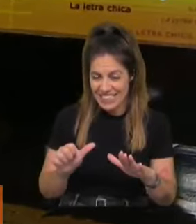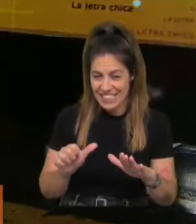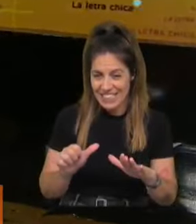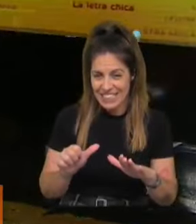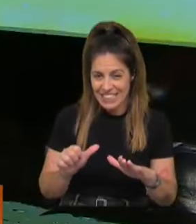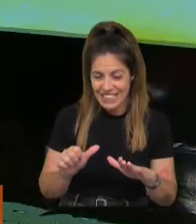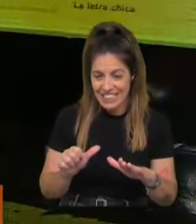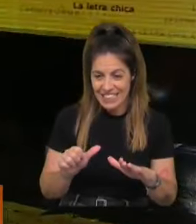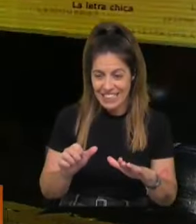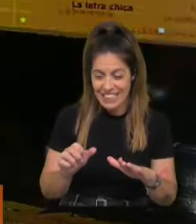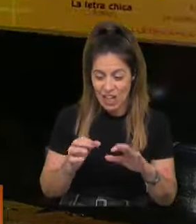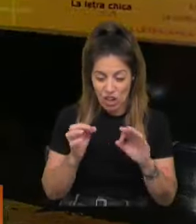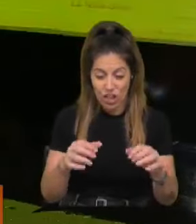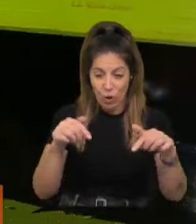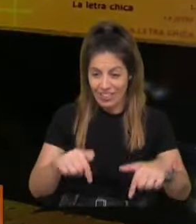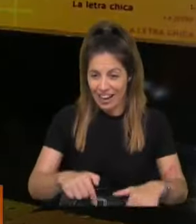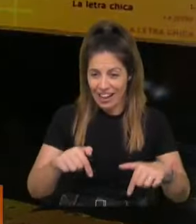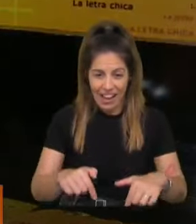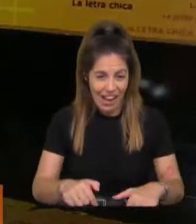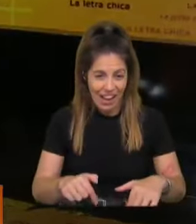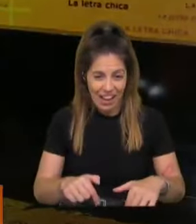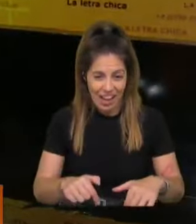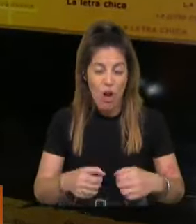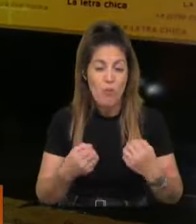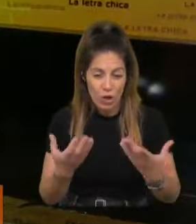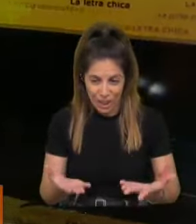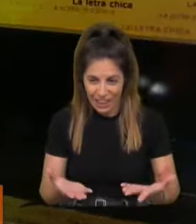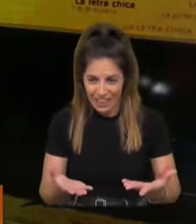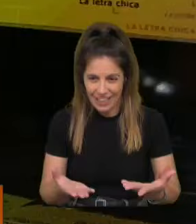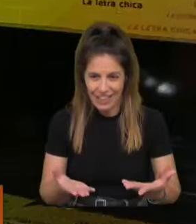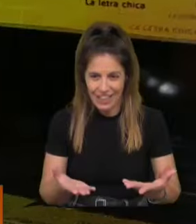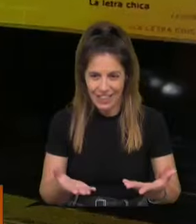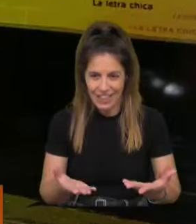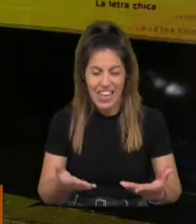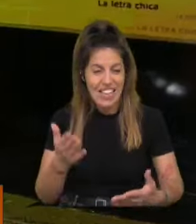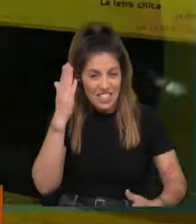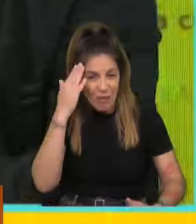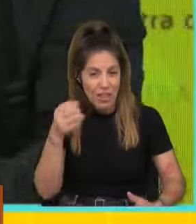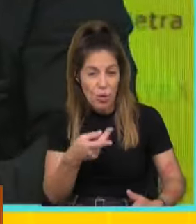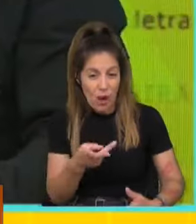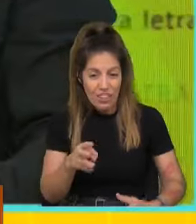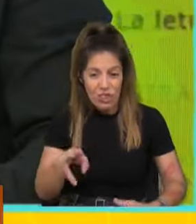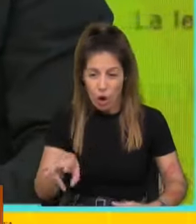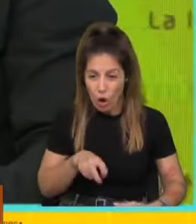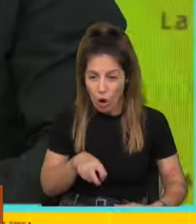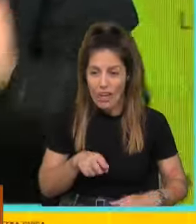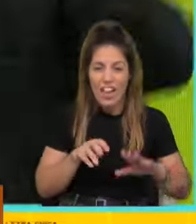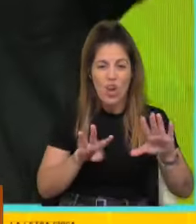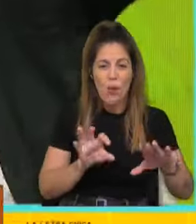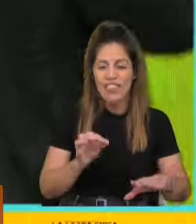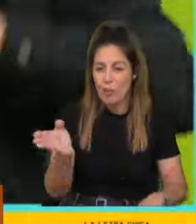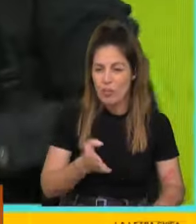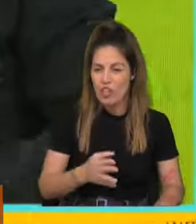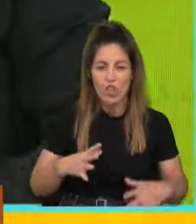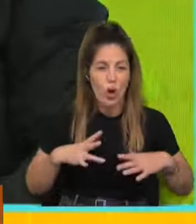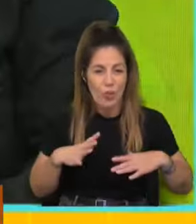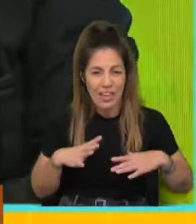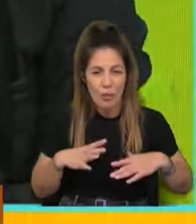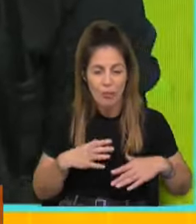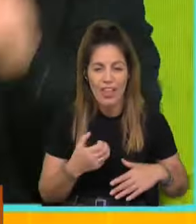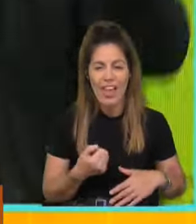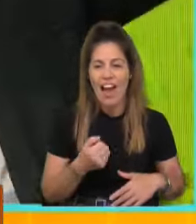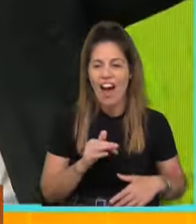acá porque nos trajo hasta acá por qué porque sabes cuánto cobra el 99% de los jubilados por afap 6000